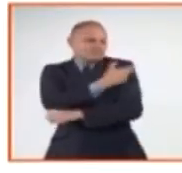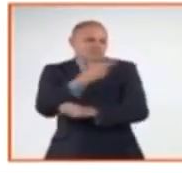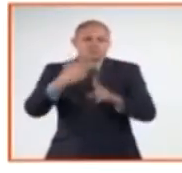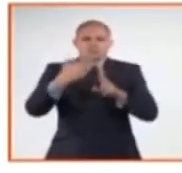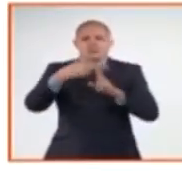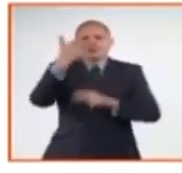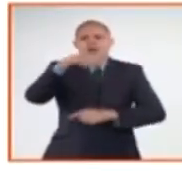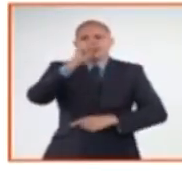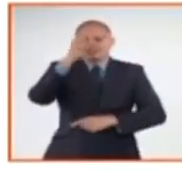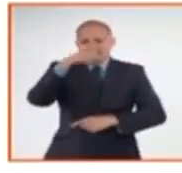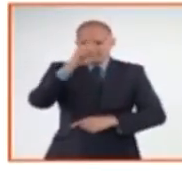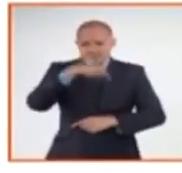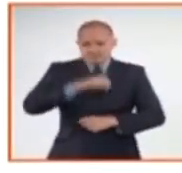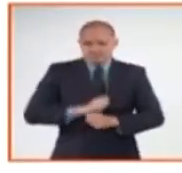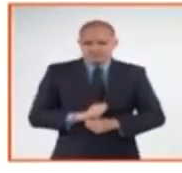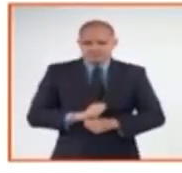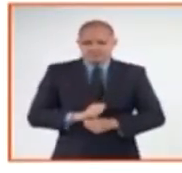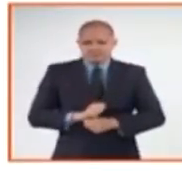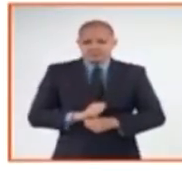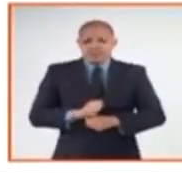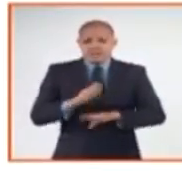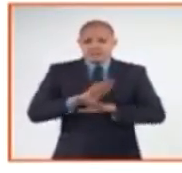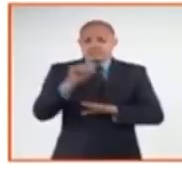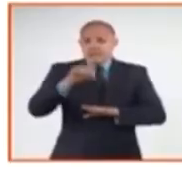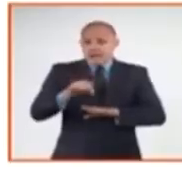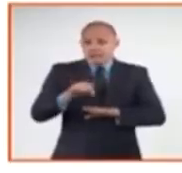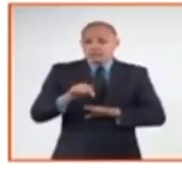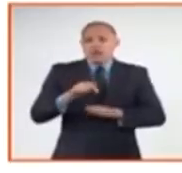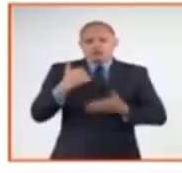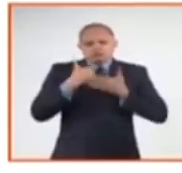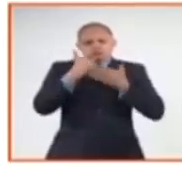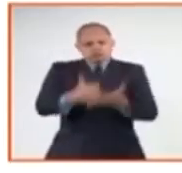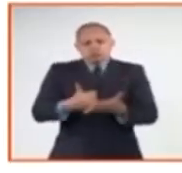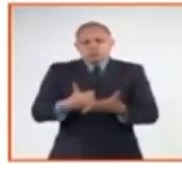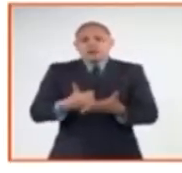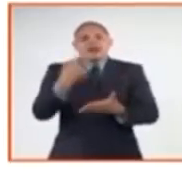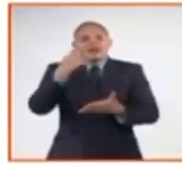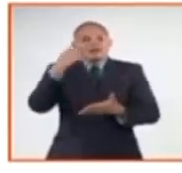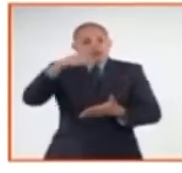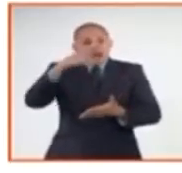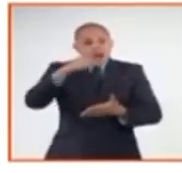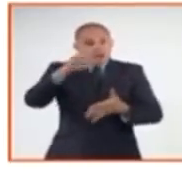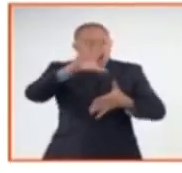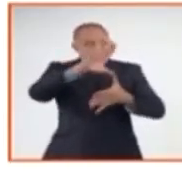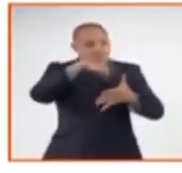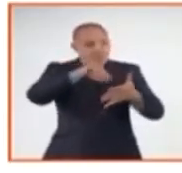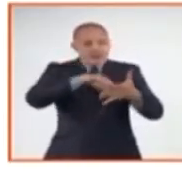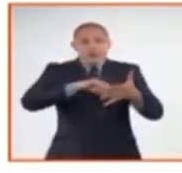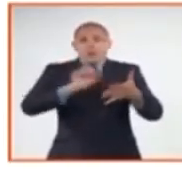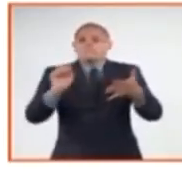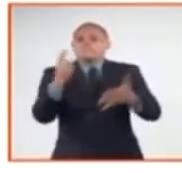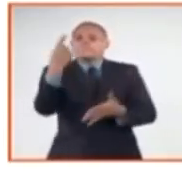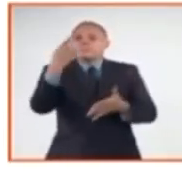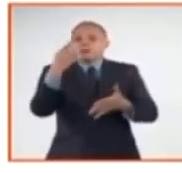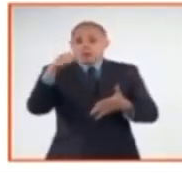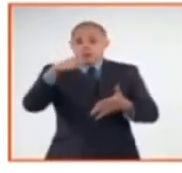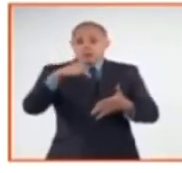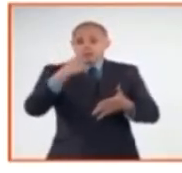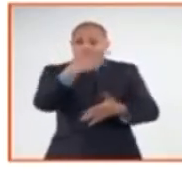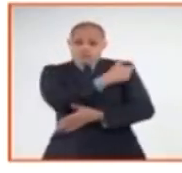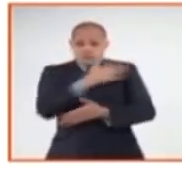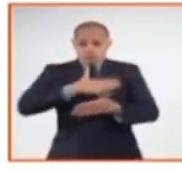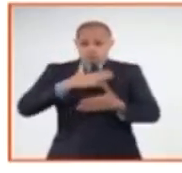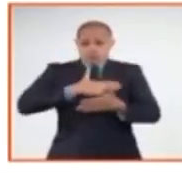colocó también en una posición de avanzada en el mundo americana con respecto a sí mismo sea